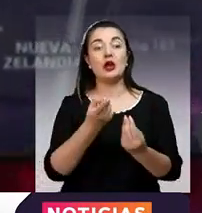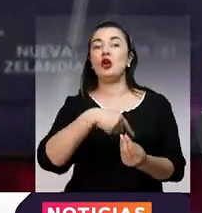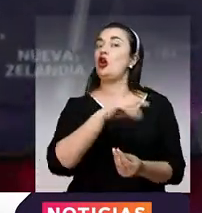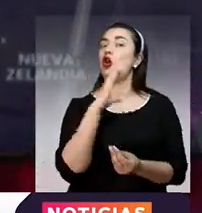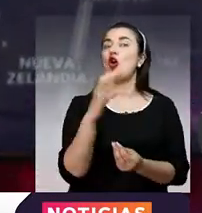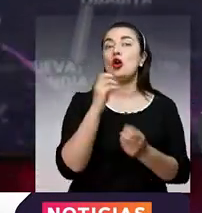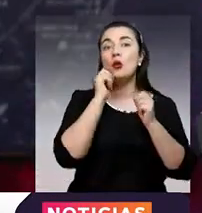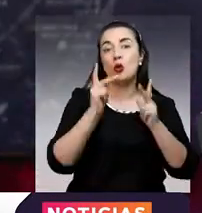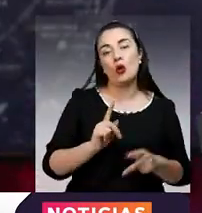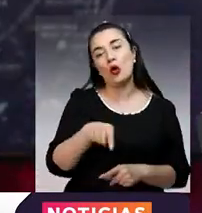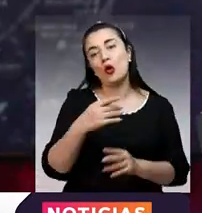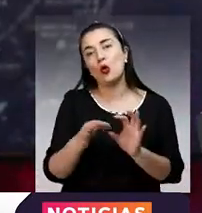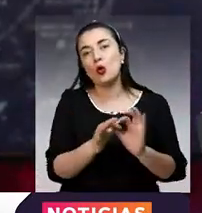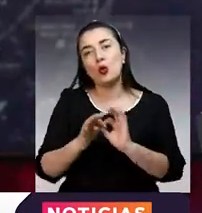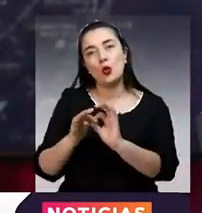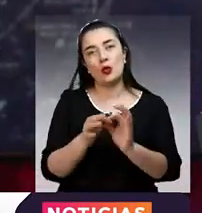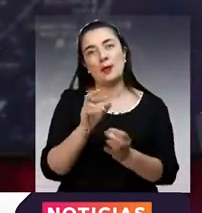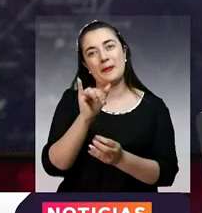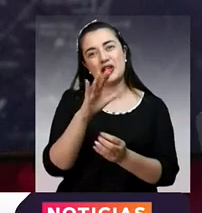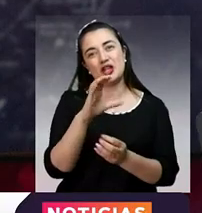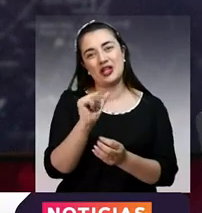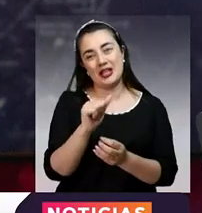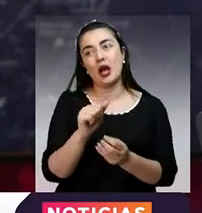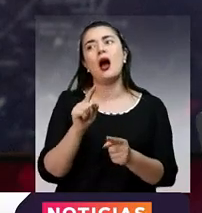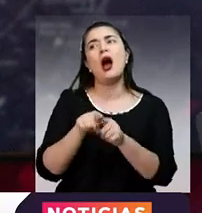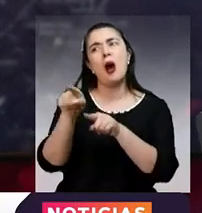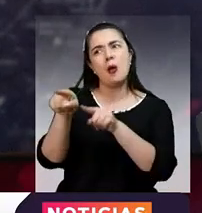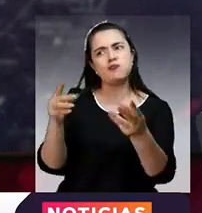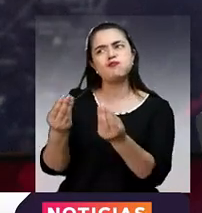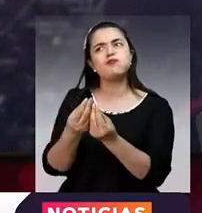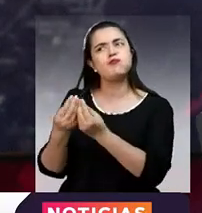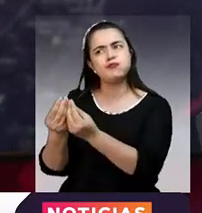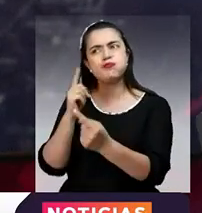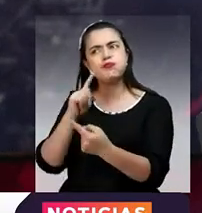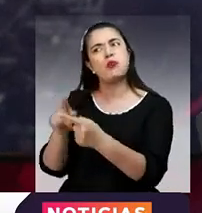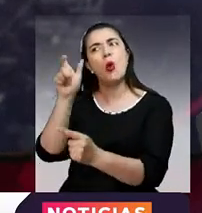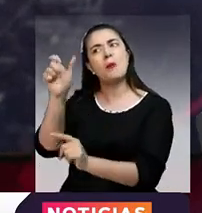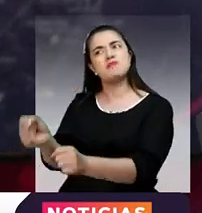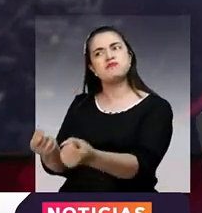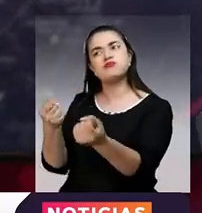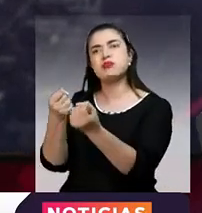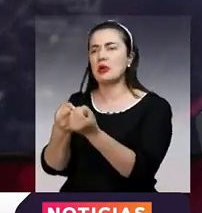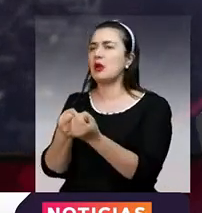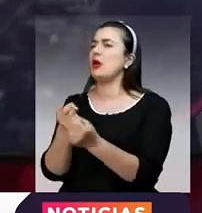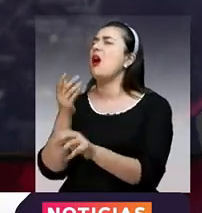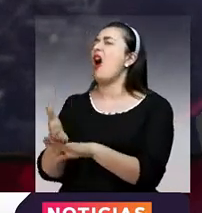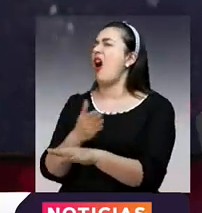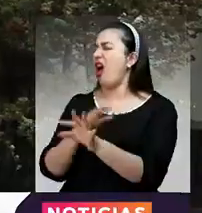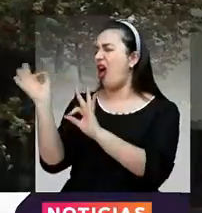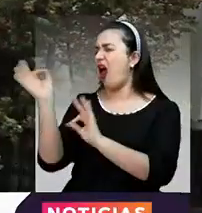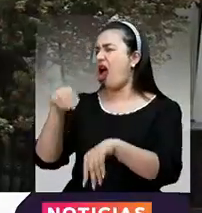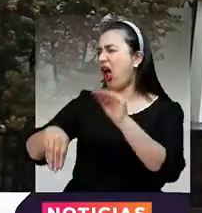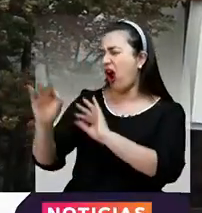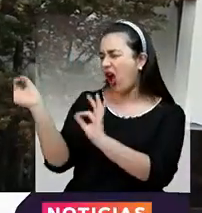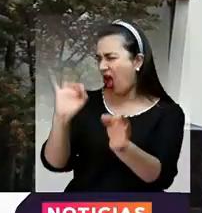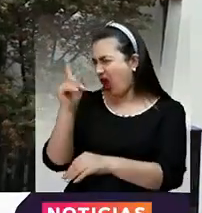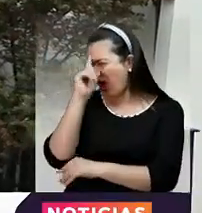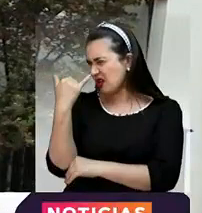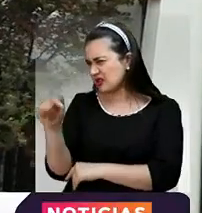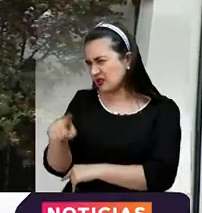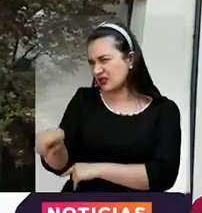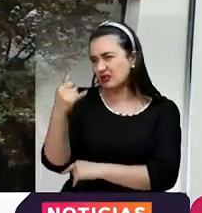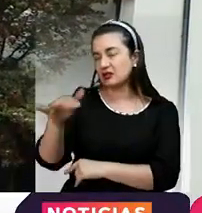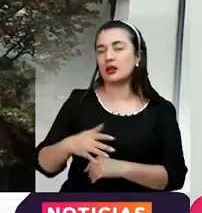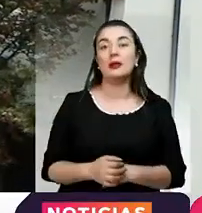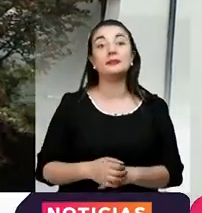Unión Patriótica aseguraron que varios partidos están a favor de un candidato y que ya estaba arreglada la elección. Se retiraron de la